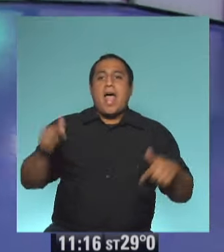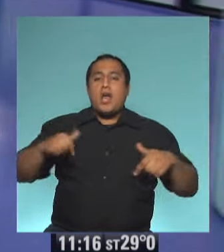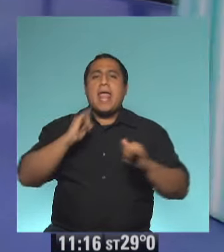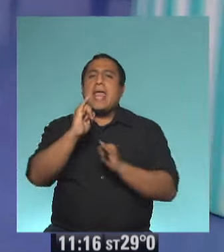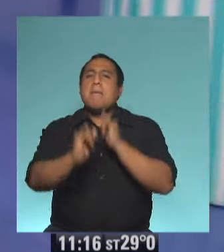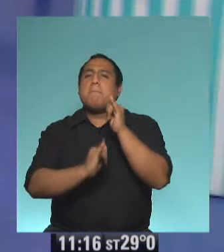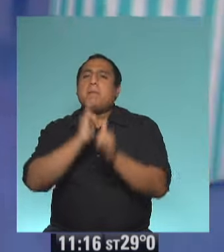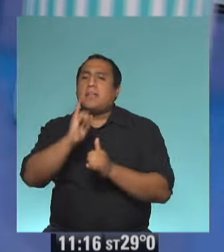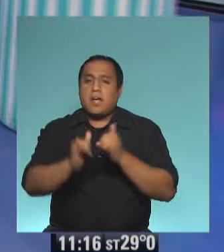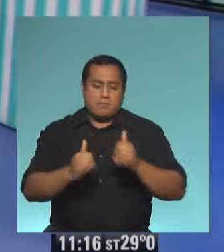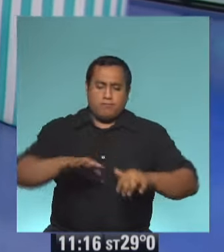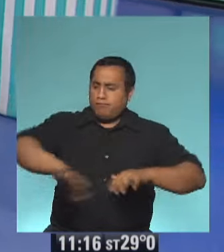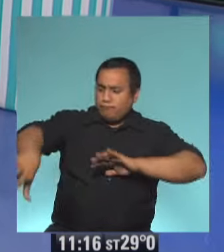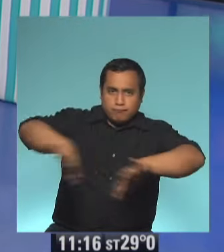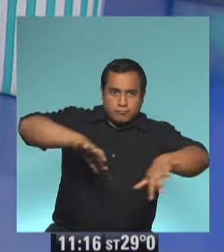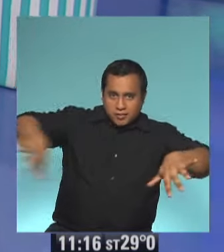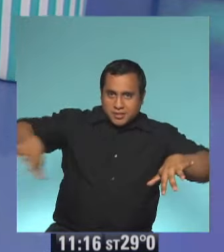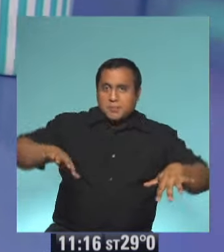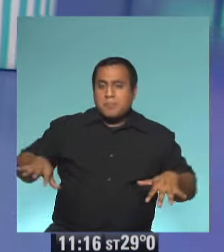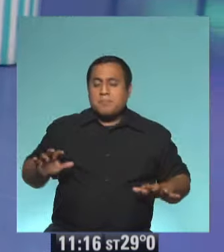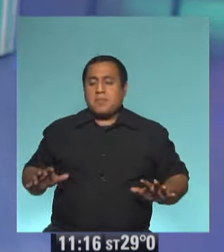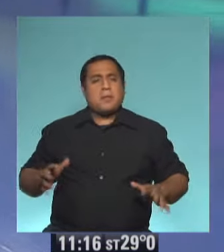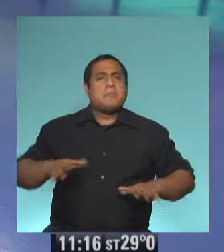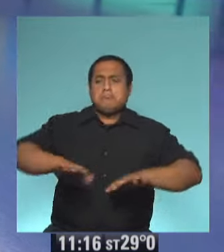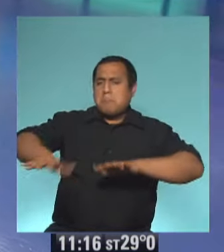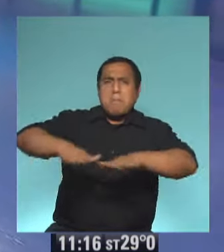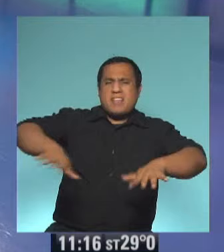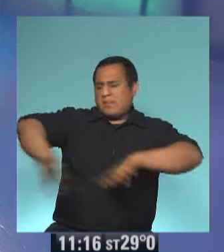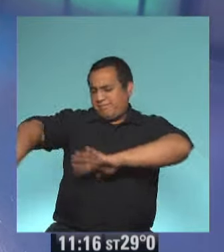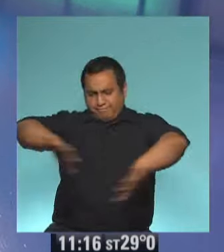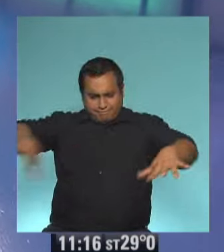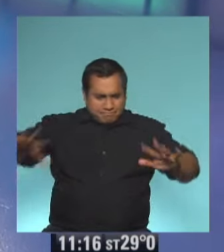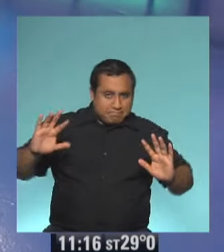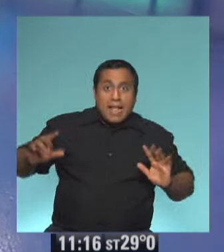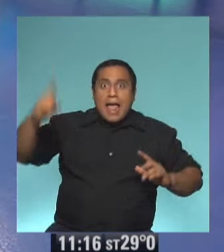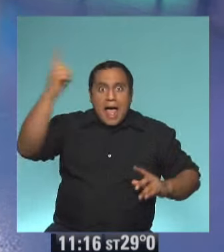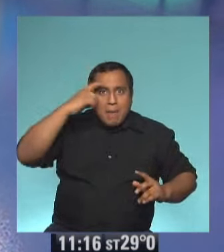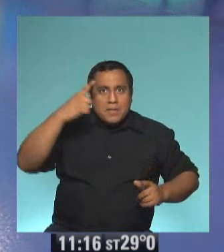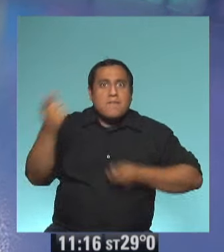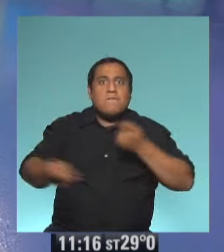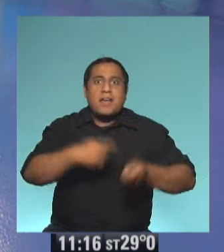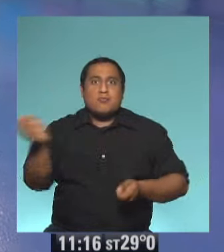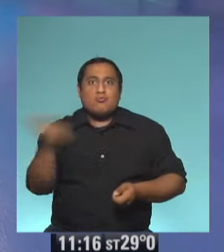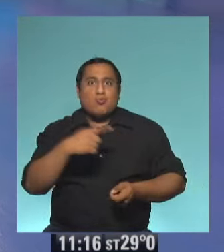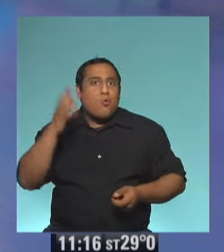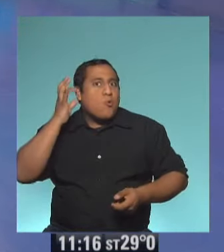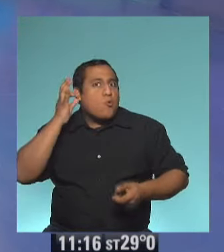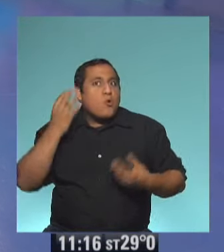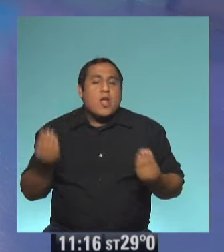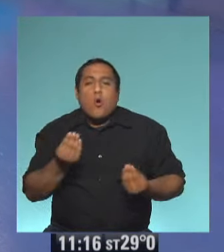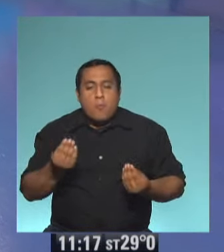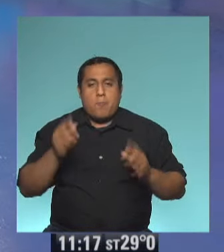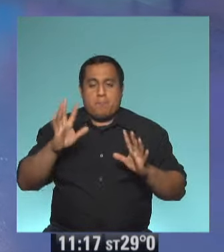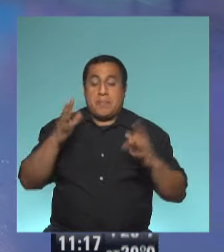entonces. A ver, a ver, a ver. Corremos el sillón, corremos la mesa, hacemos un poco de espacio porque vamos a aprender la coreo de la seño Julia, que ¿cómo dice? A ver,